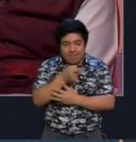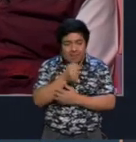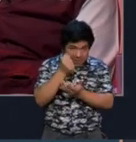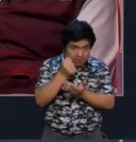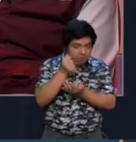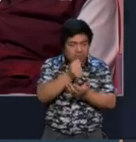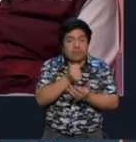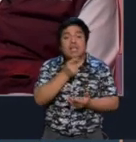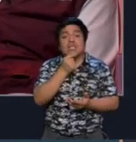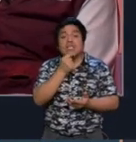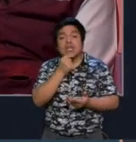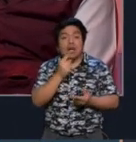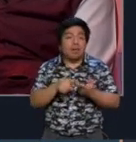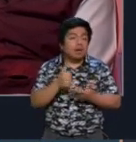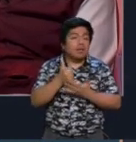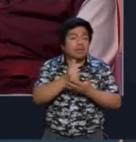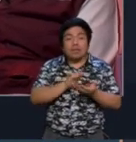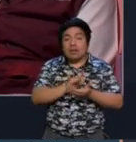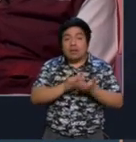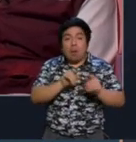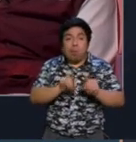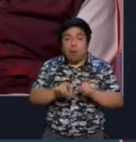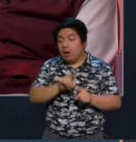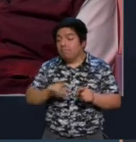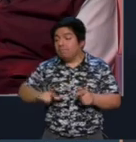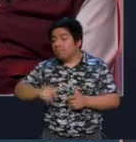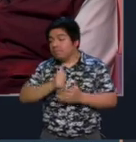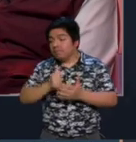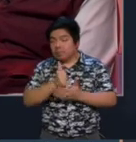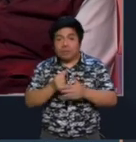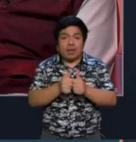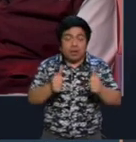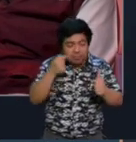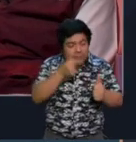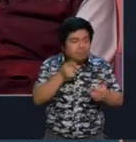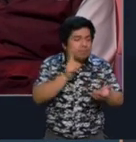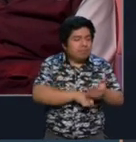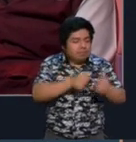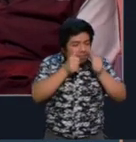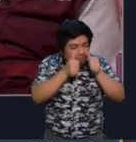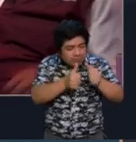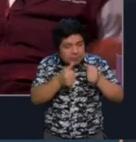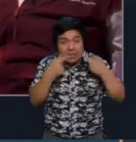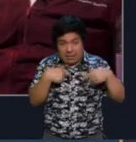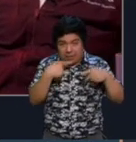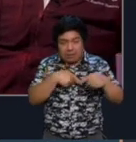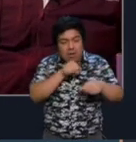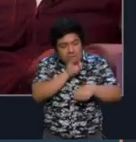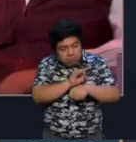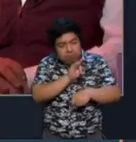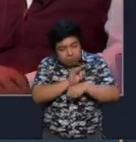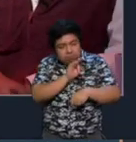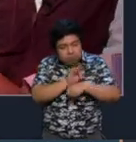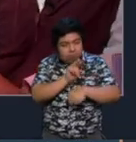recurso policía auxiliar, dependiente del gobierno de la ciudad, para que puedan enfocarse en estar lo más cercano posible a las y